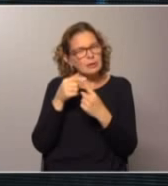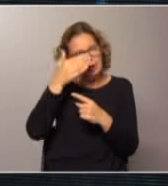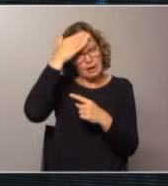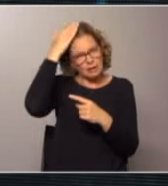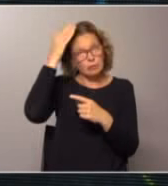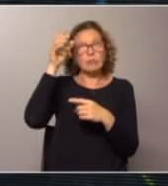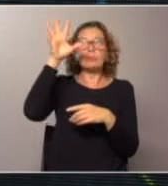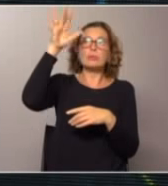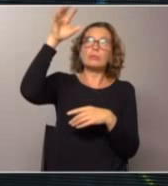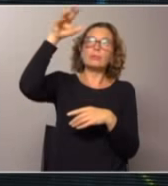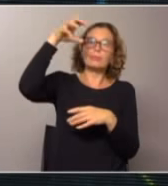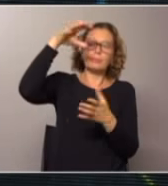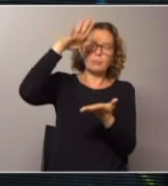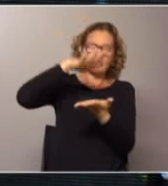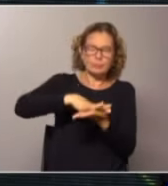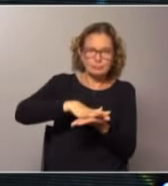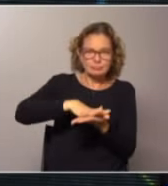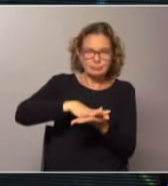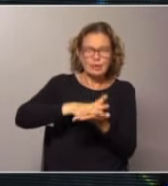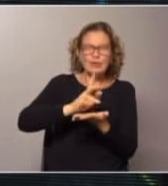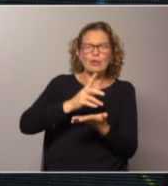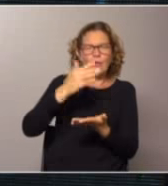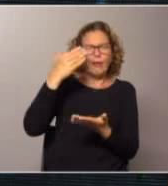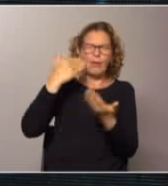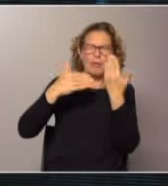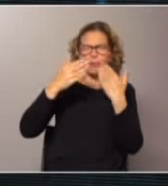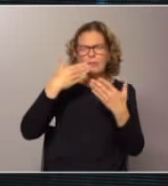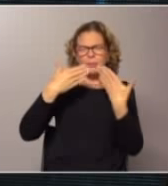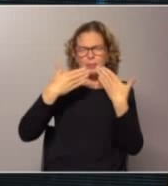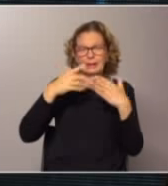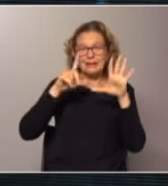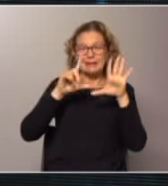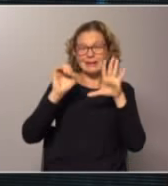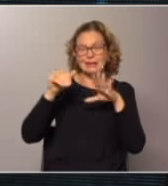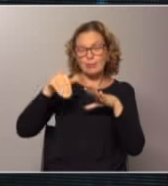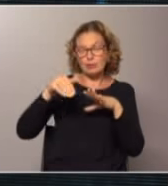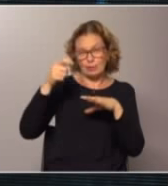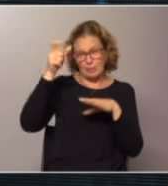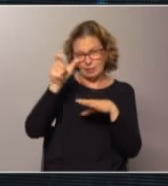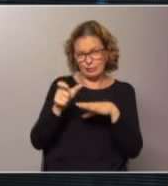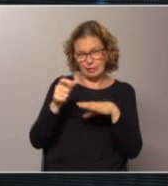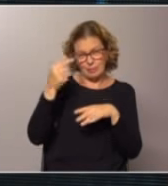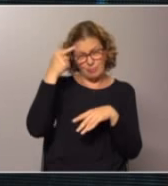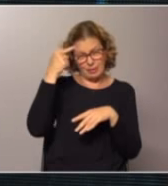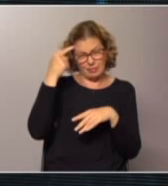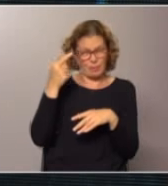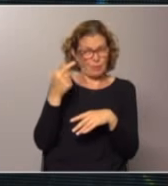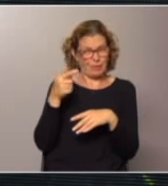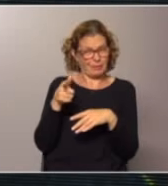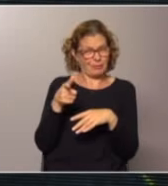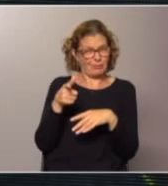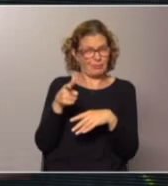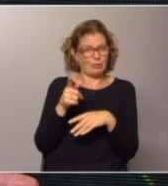no nació de un repollo no le lavó el cerebro a 70 millones de personas porque si creemos eso no entendemos nada